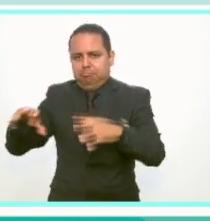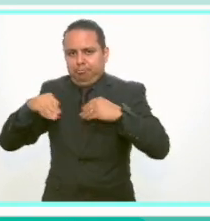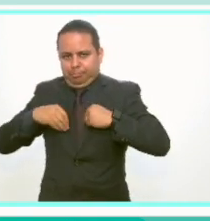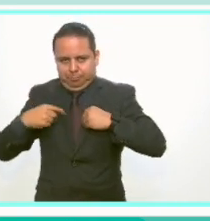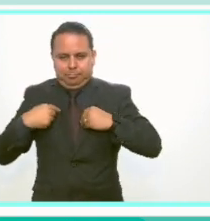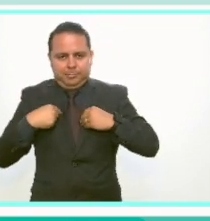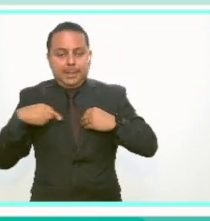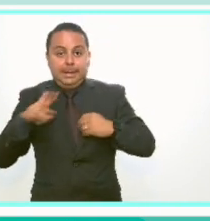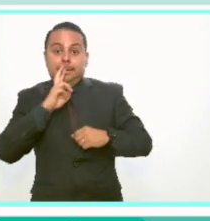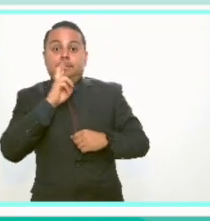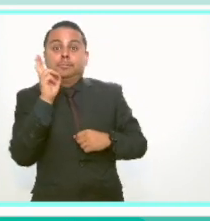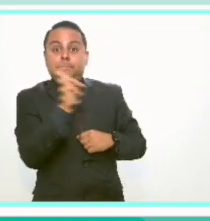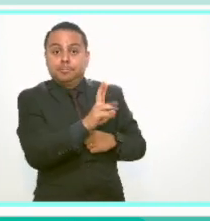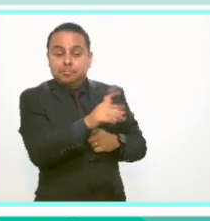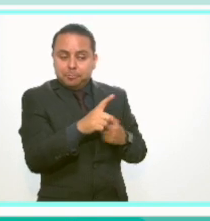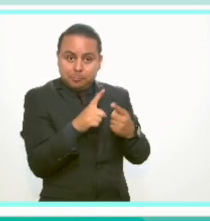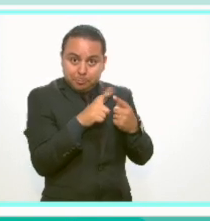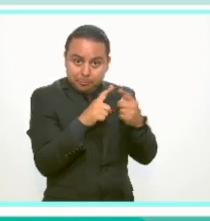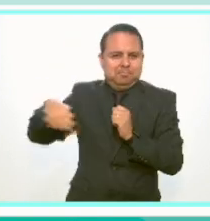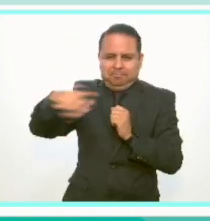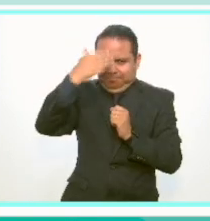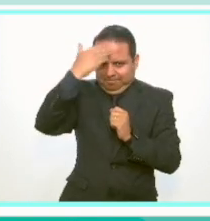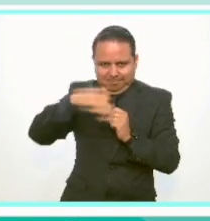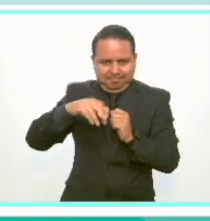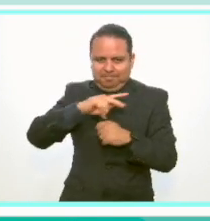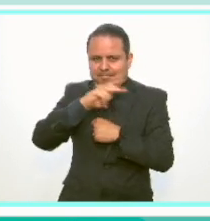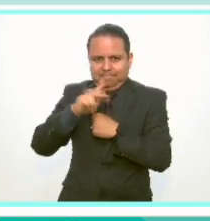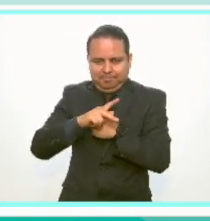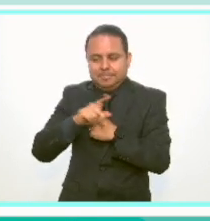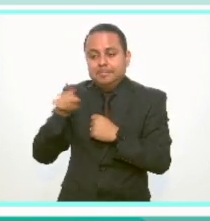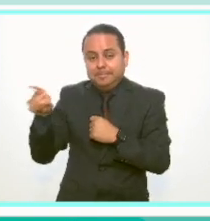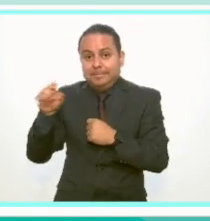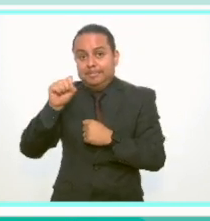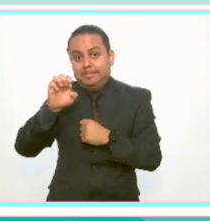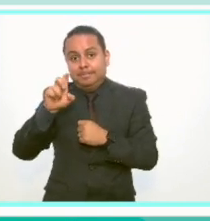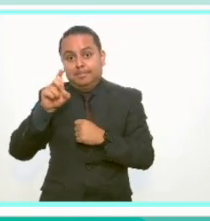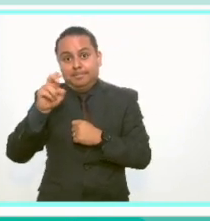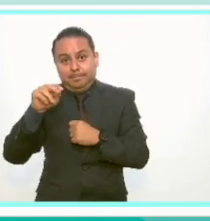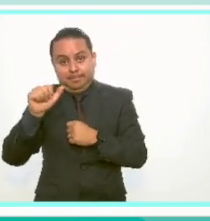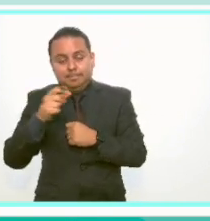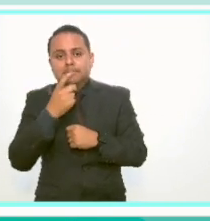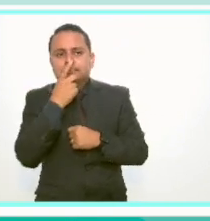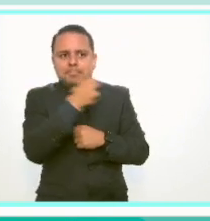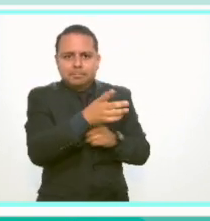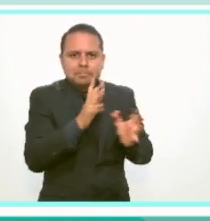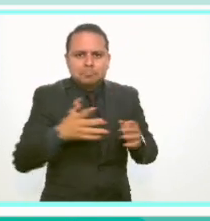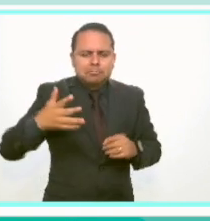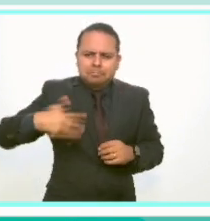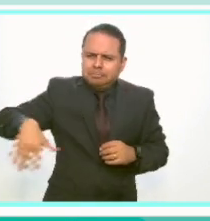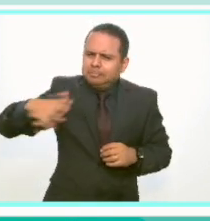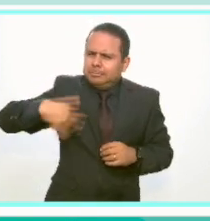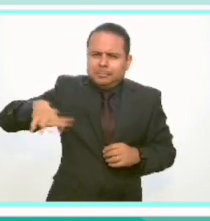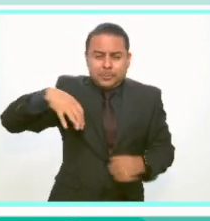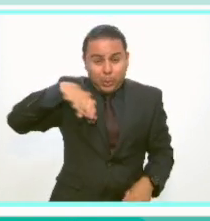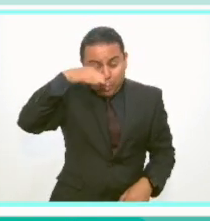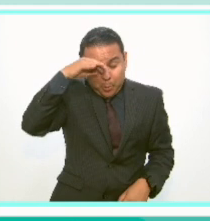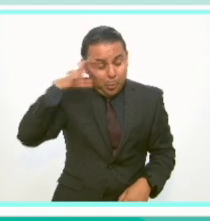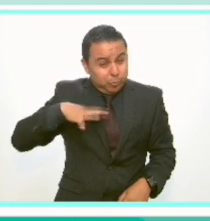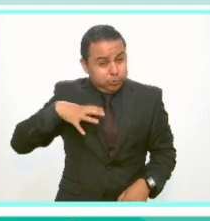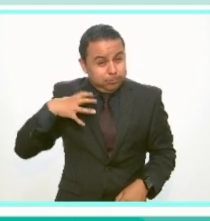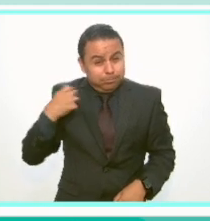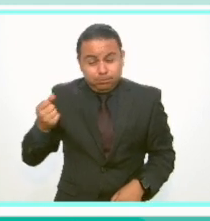Primero, respecto a los puntos 1, 2 y 3, le dicen que realizó una búsqueda exhaustiva en los